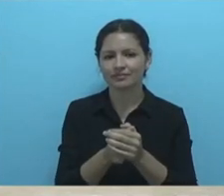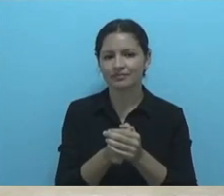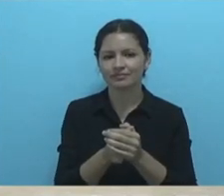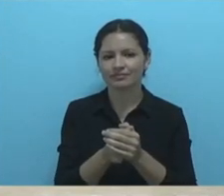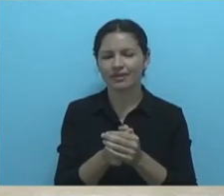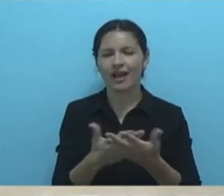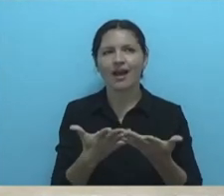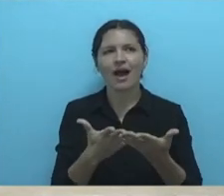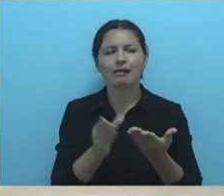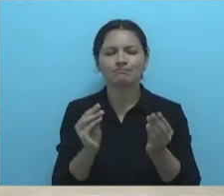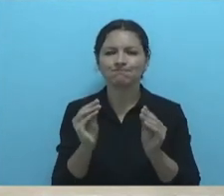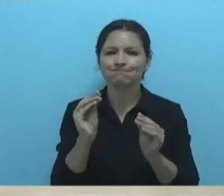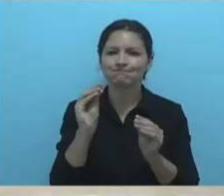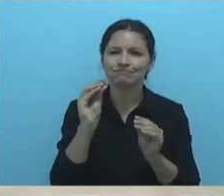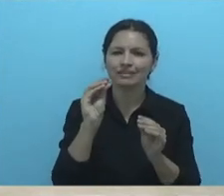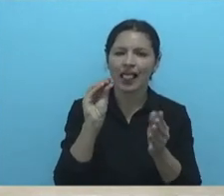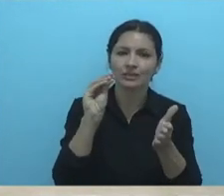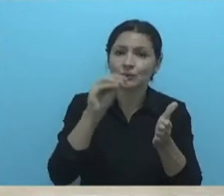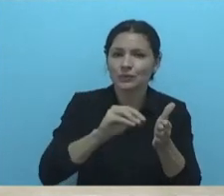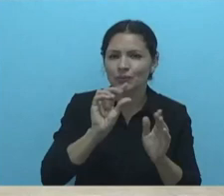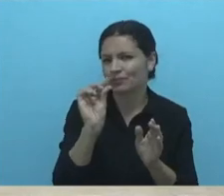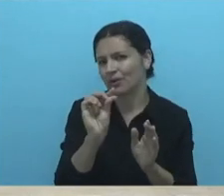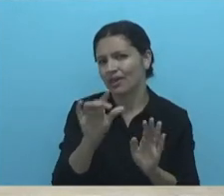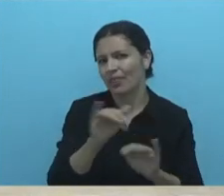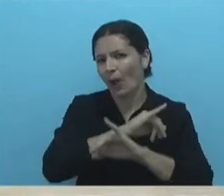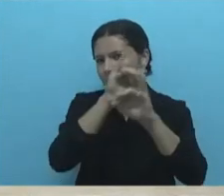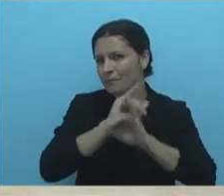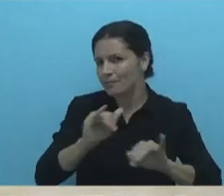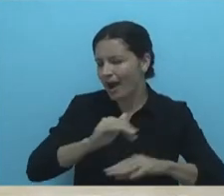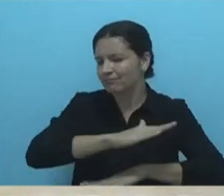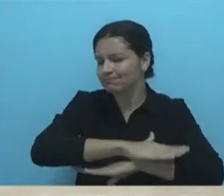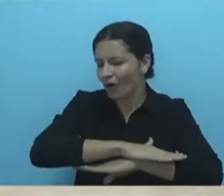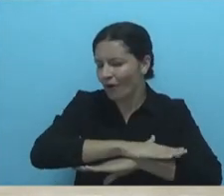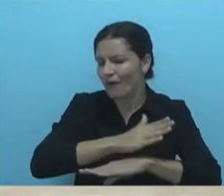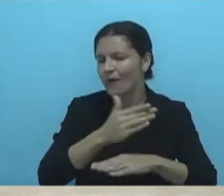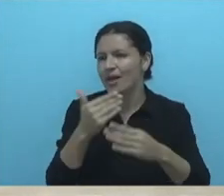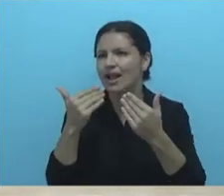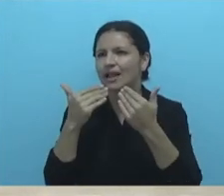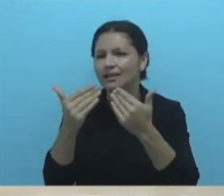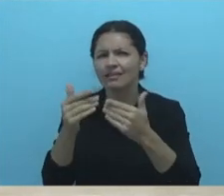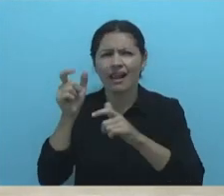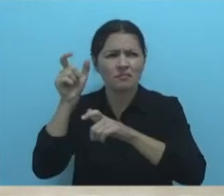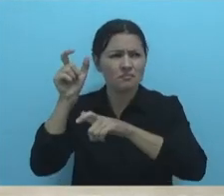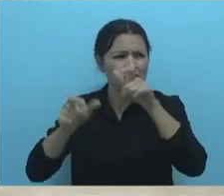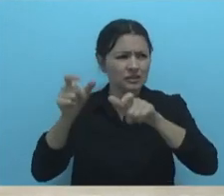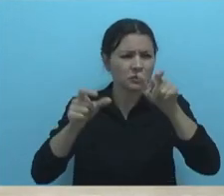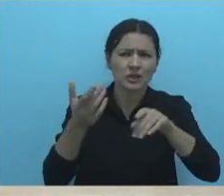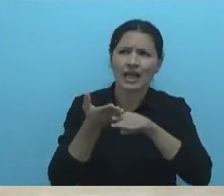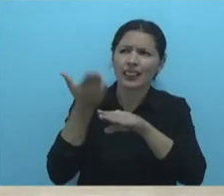anhelamos Y de verdad que agradecerle también a las víctimas del delito